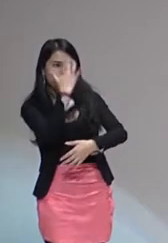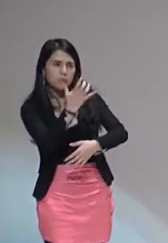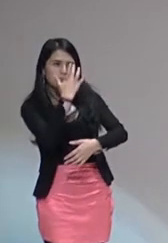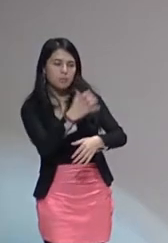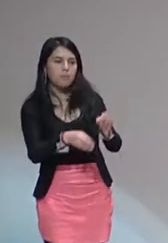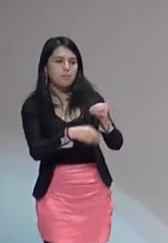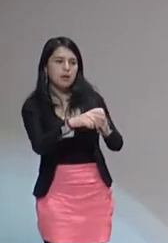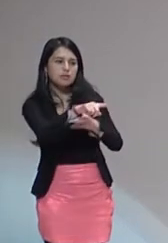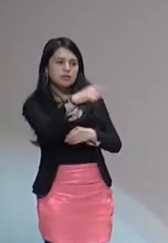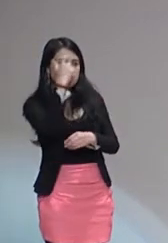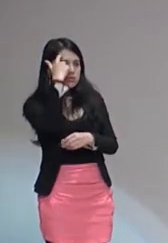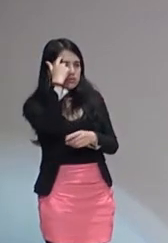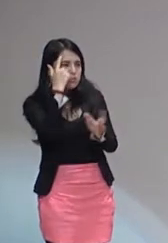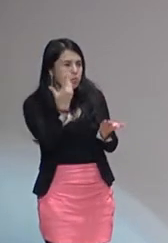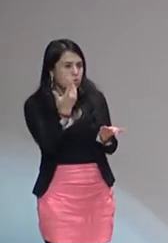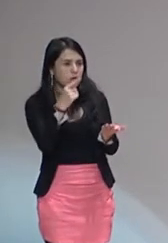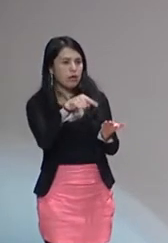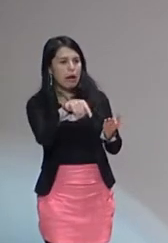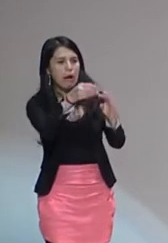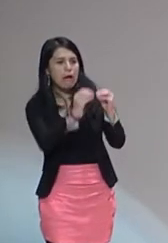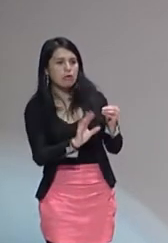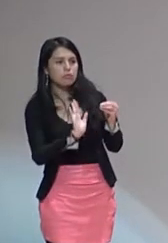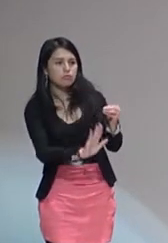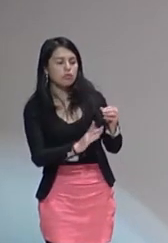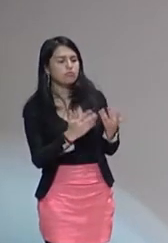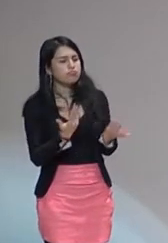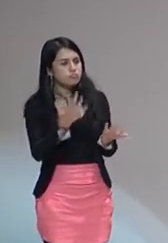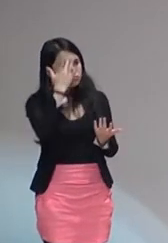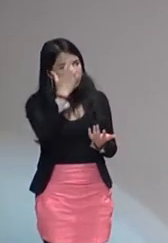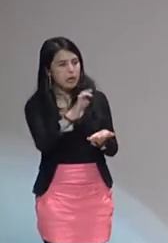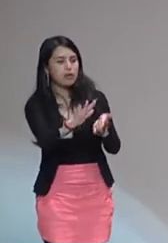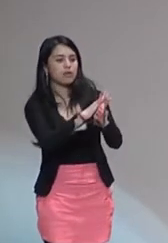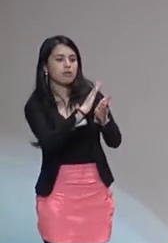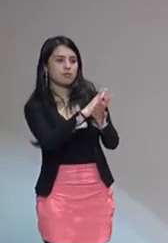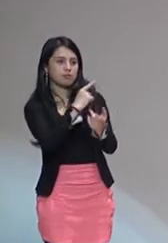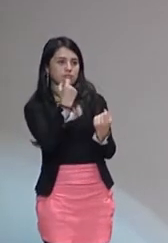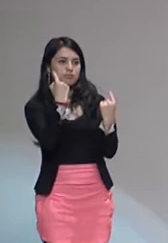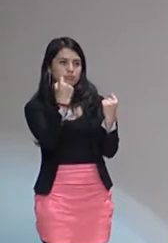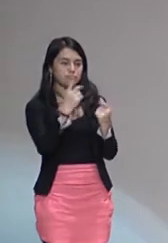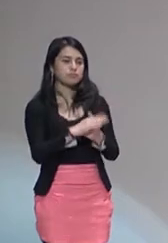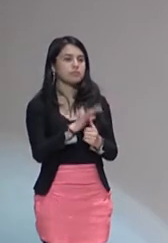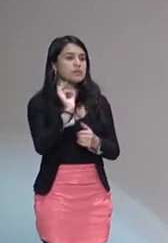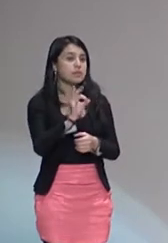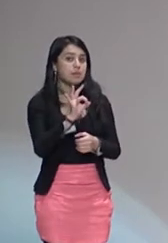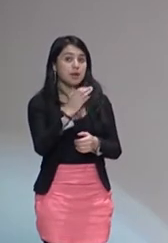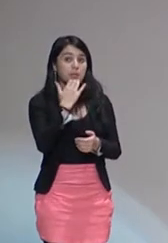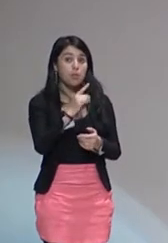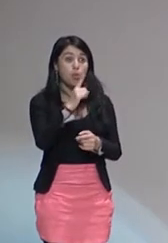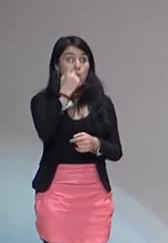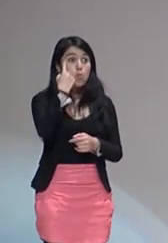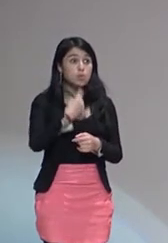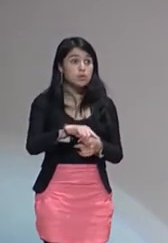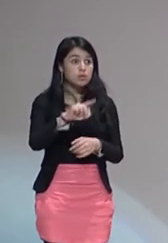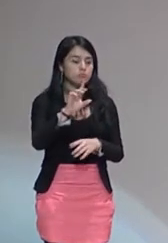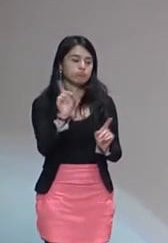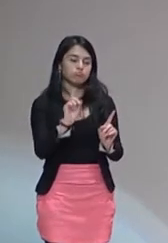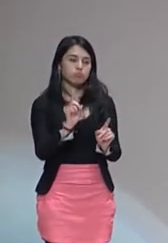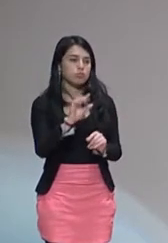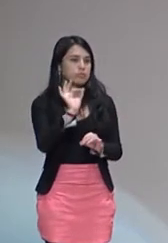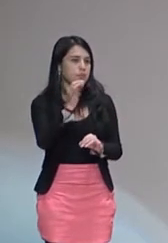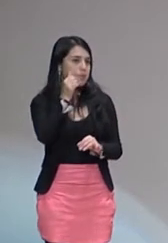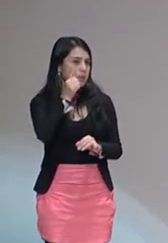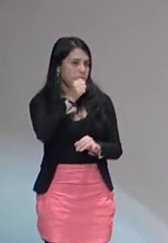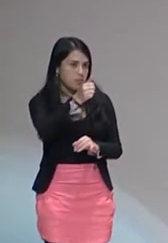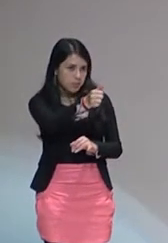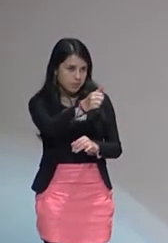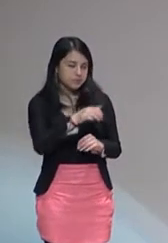sus formas de ser y sus formas de pensar. Y en ese ejercicio que es cotidiano, porque no se hace una sola vez, son